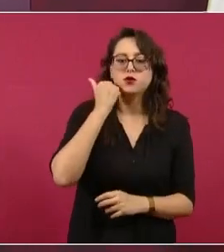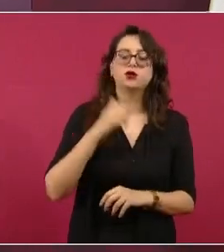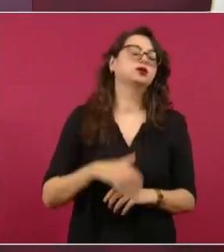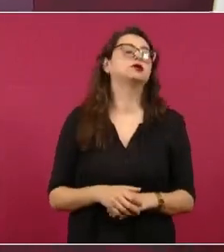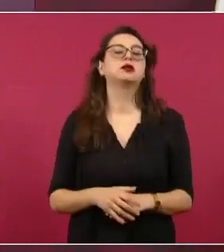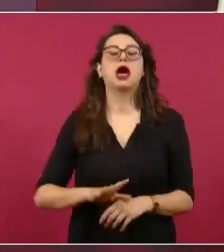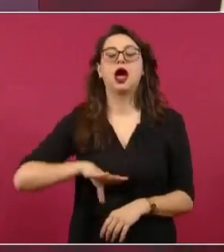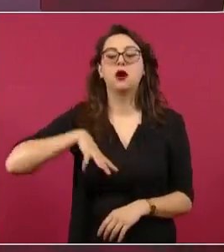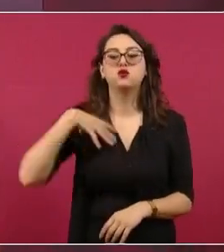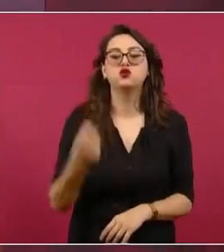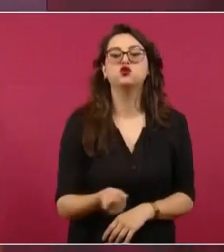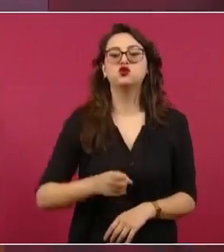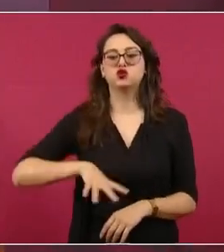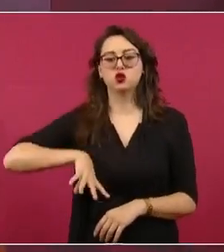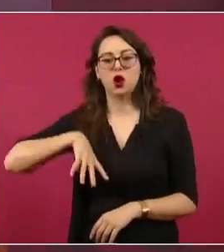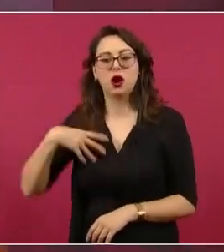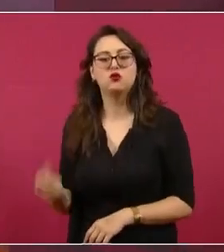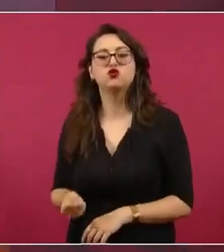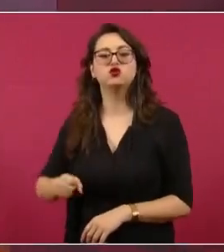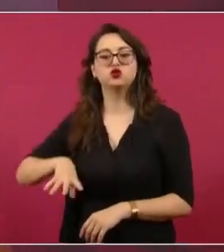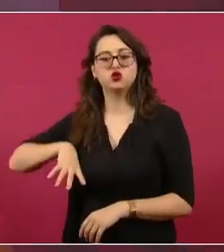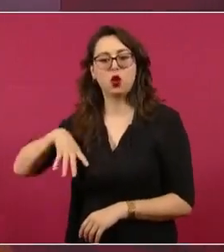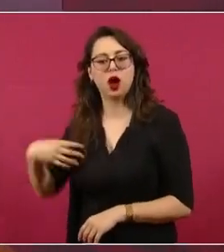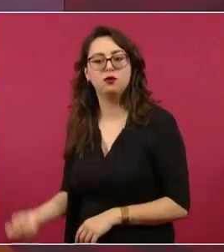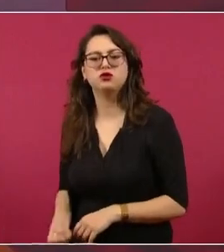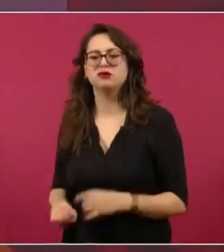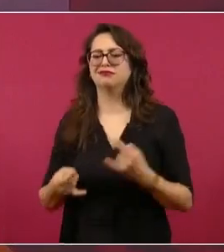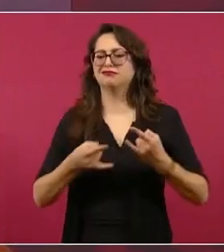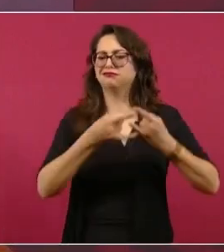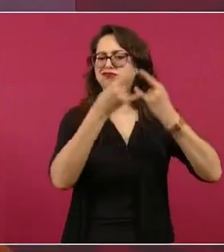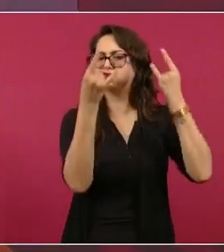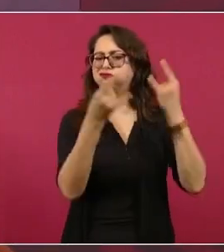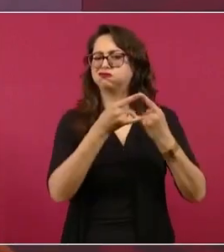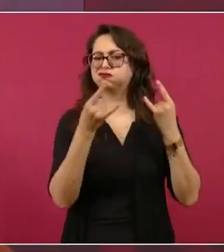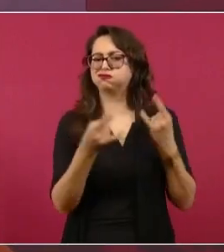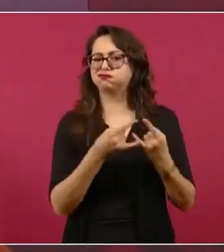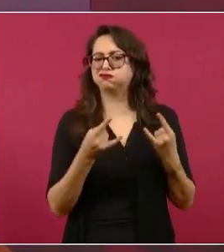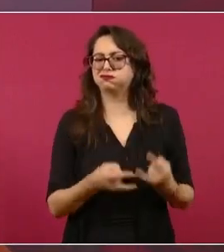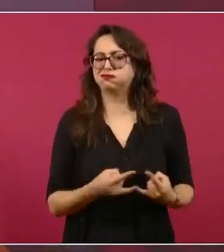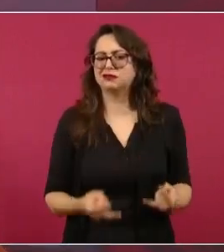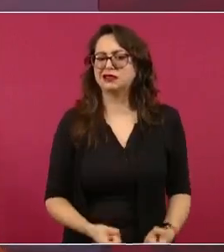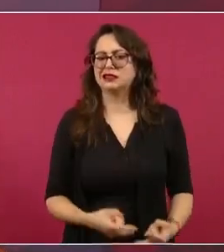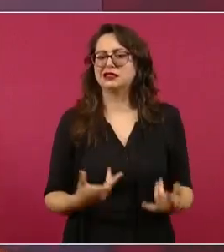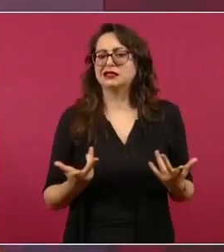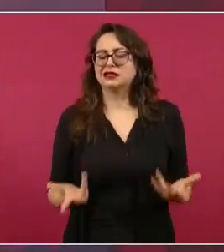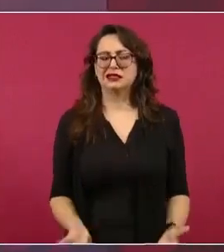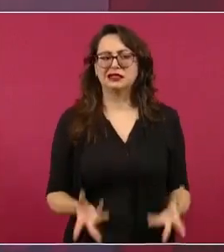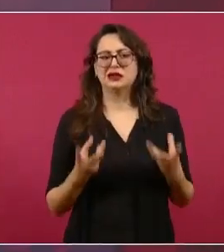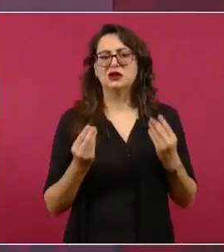también se habla y hay testimonios de que participaron